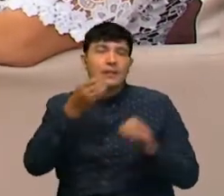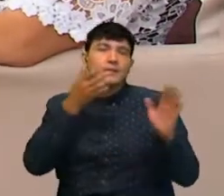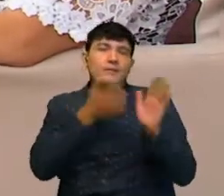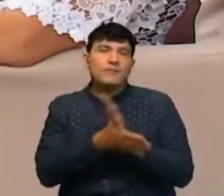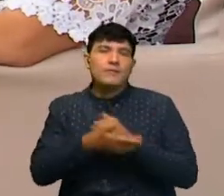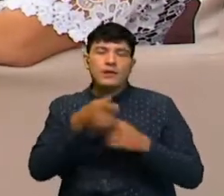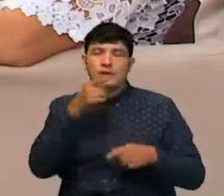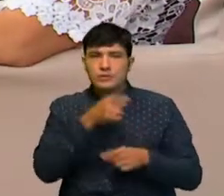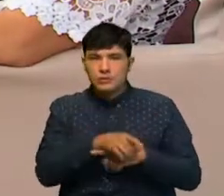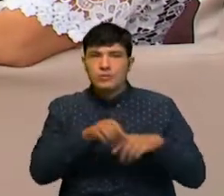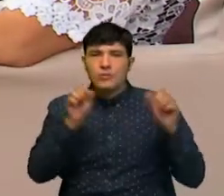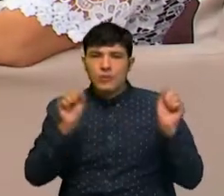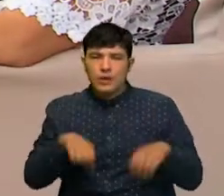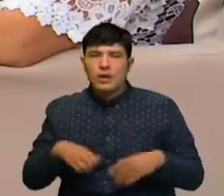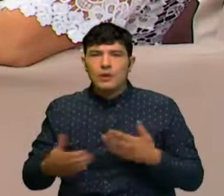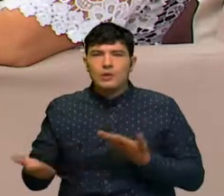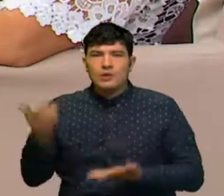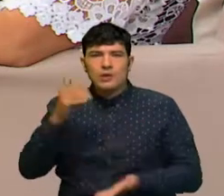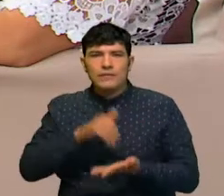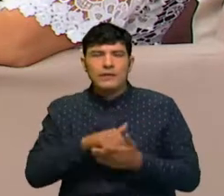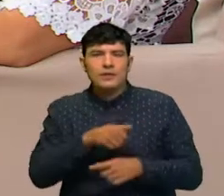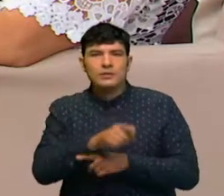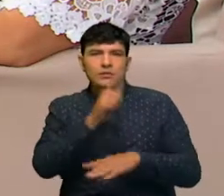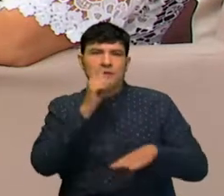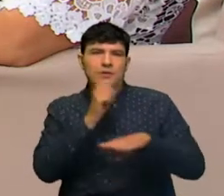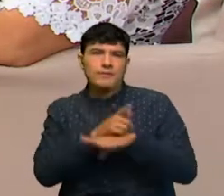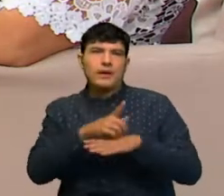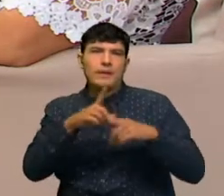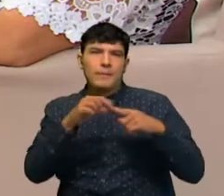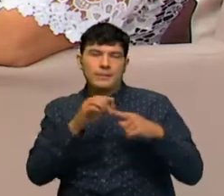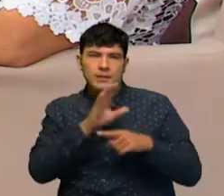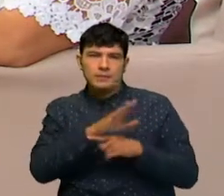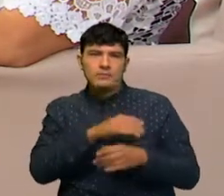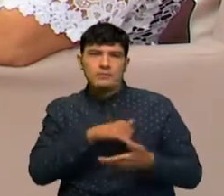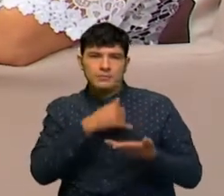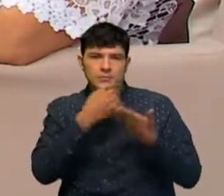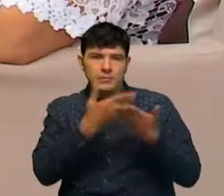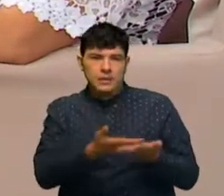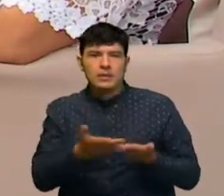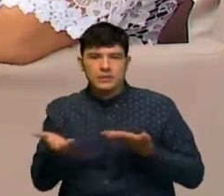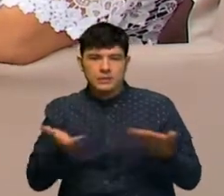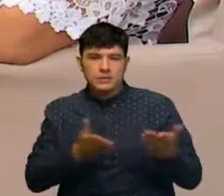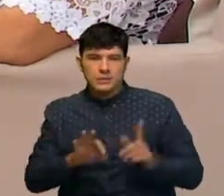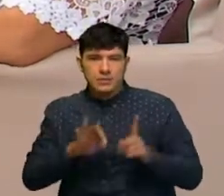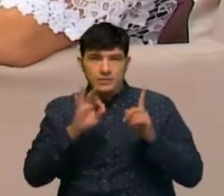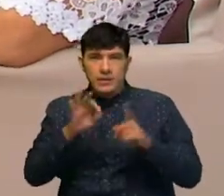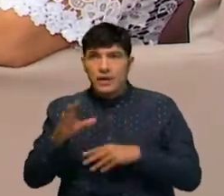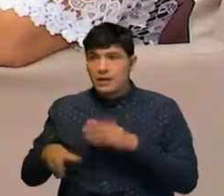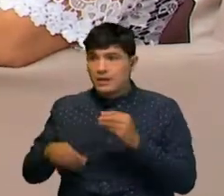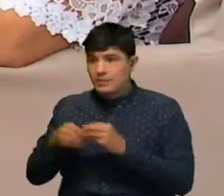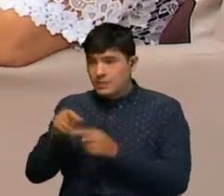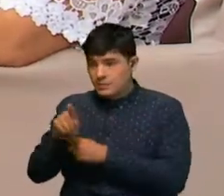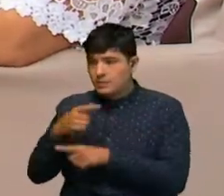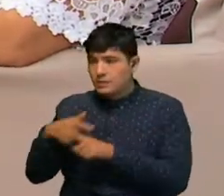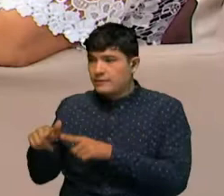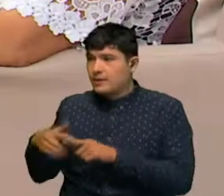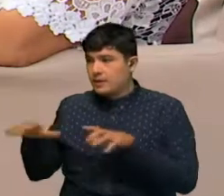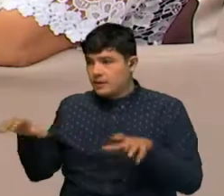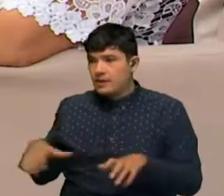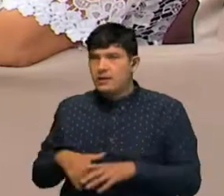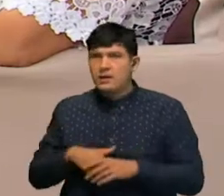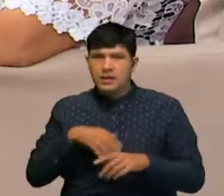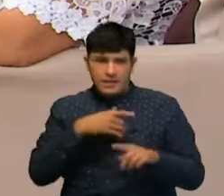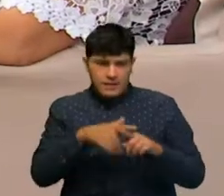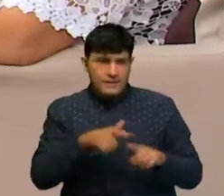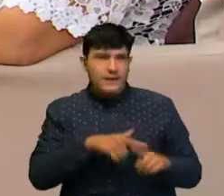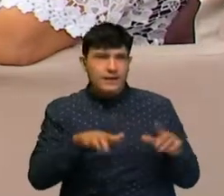podrá retornar al fondo del régimen prima media con prestación definida. Y ya son tres sentencias que nos han salido a favor. A través de una